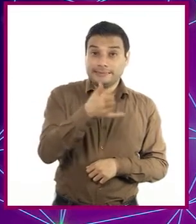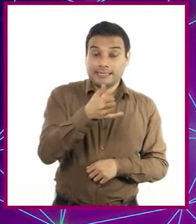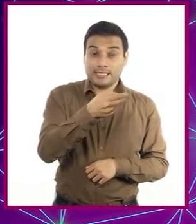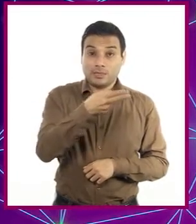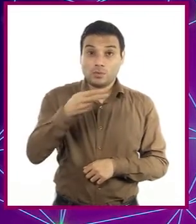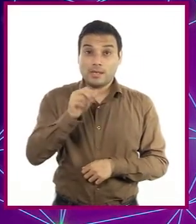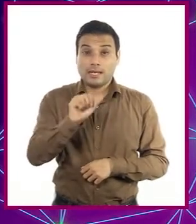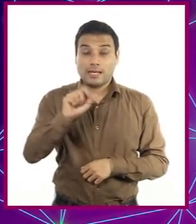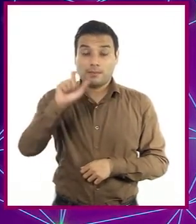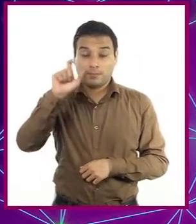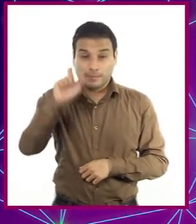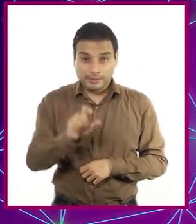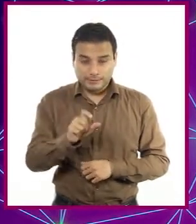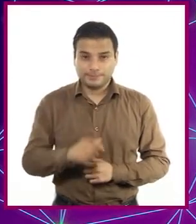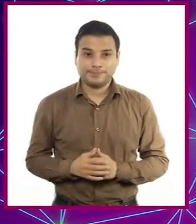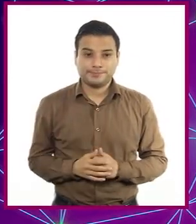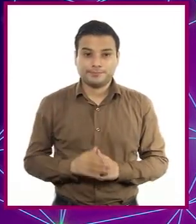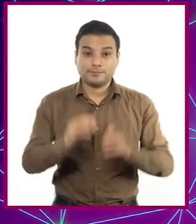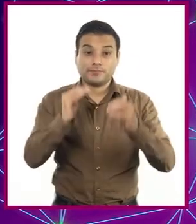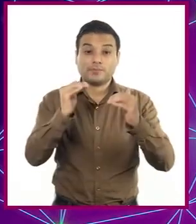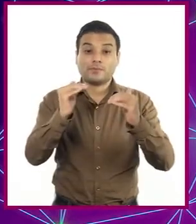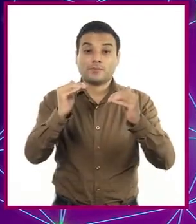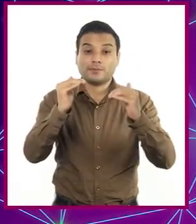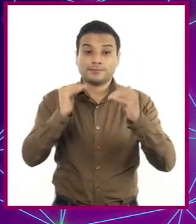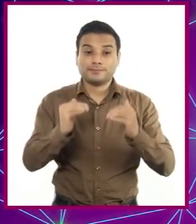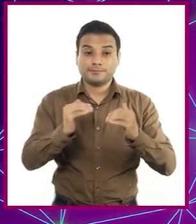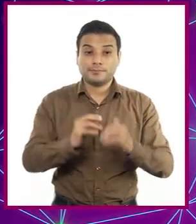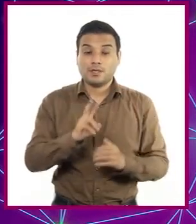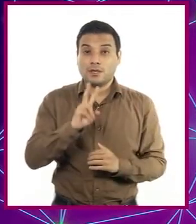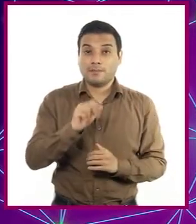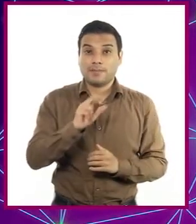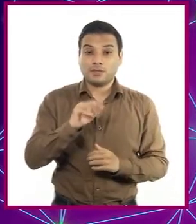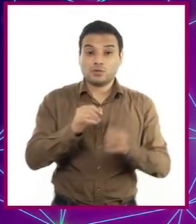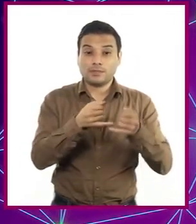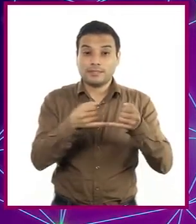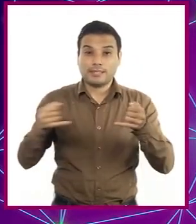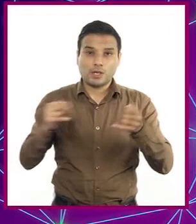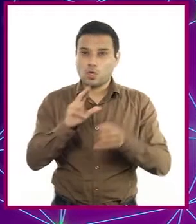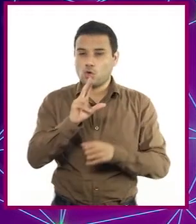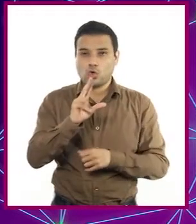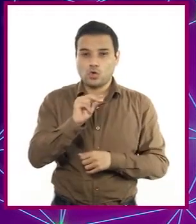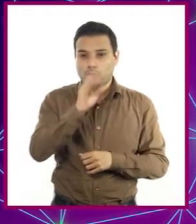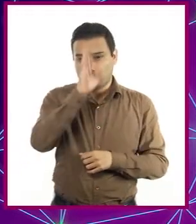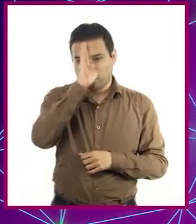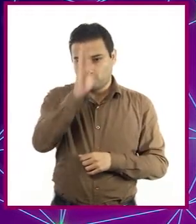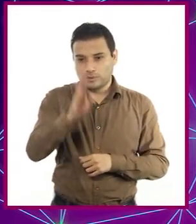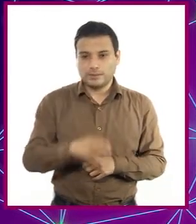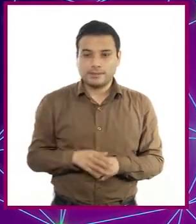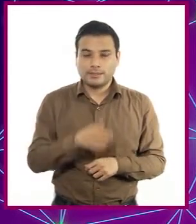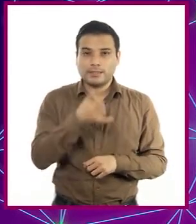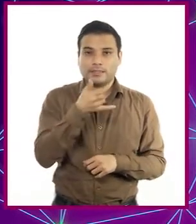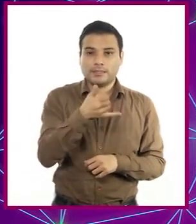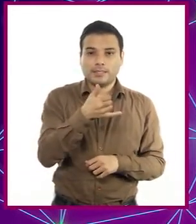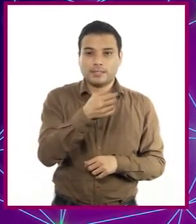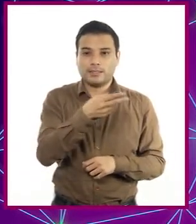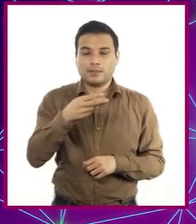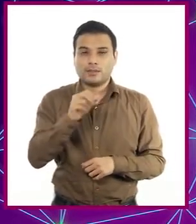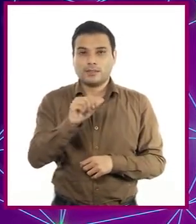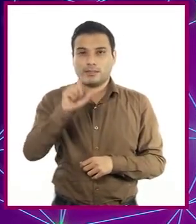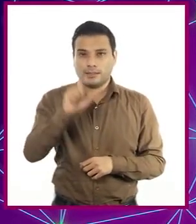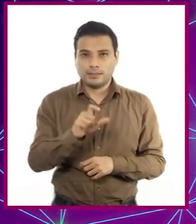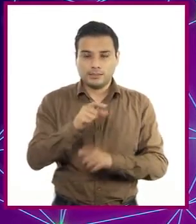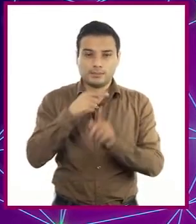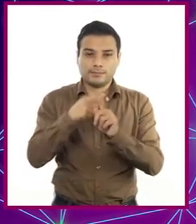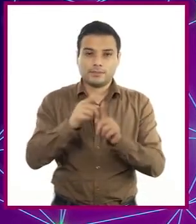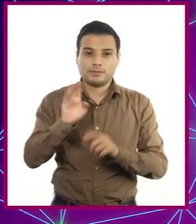La variación lineal no proporcional está determinada como y igual a por x más b. La